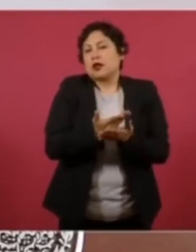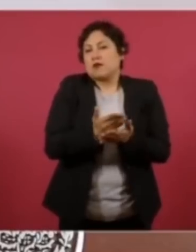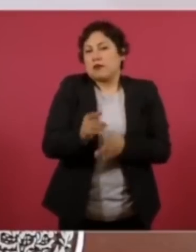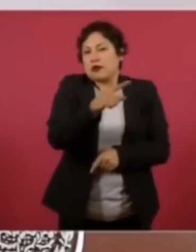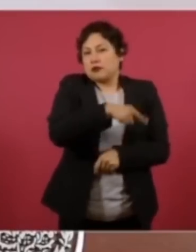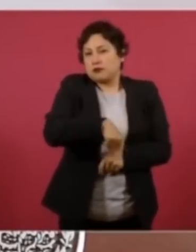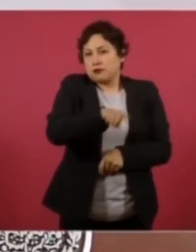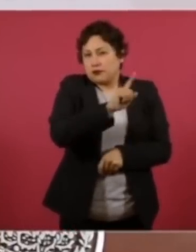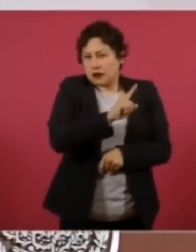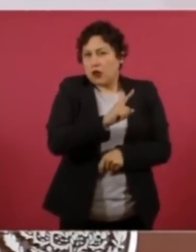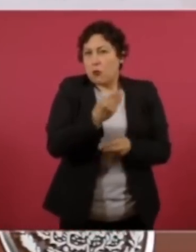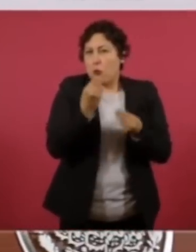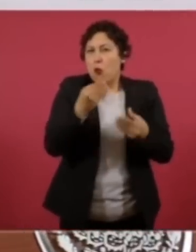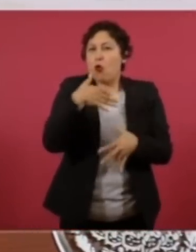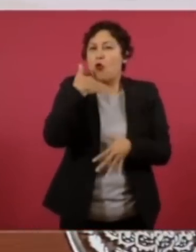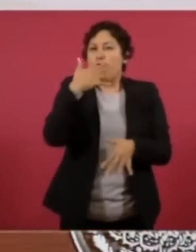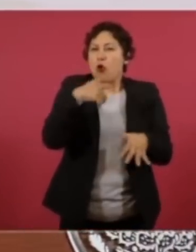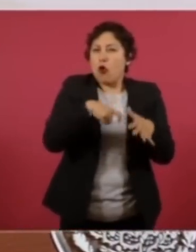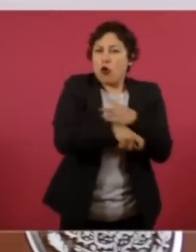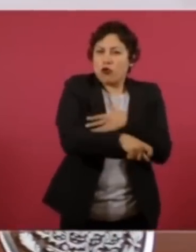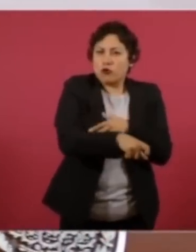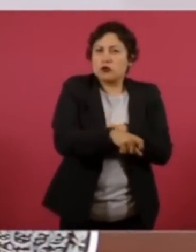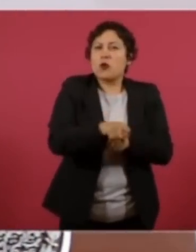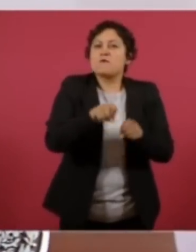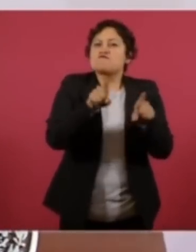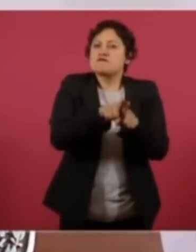Fíjense lo que declaró